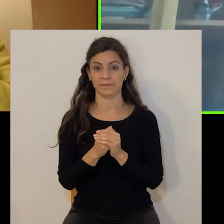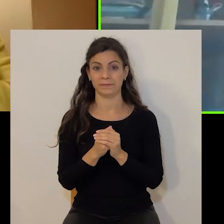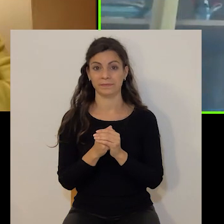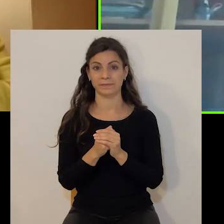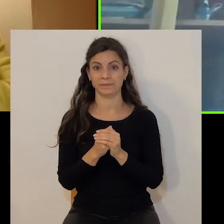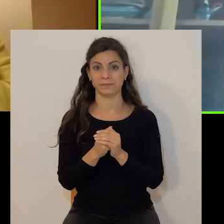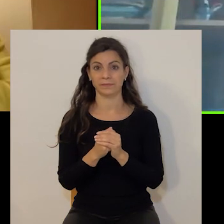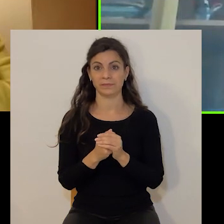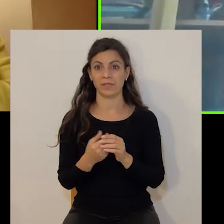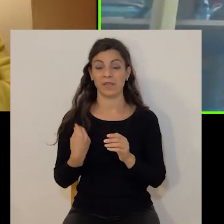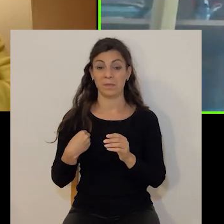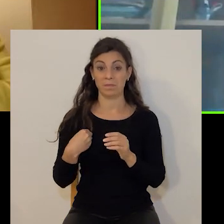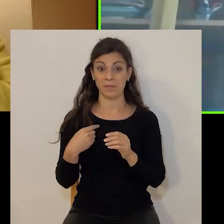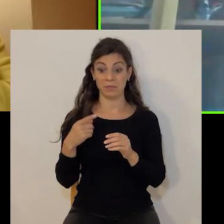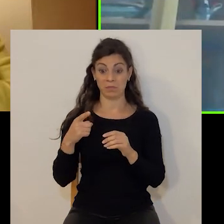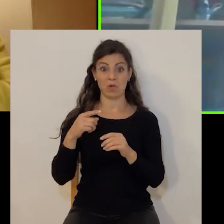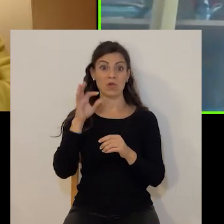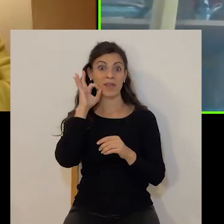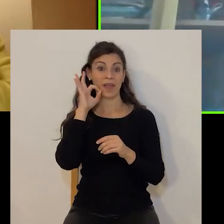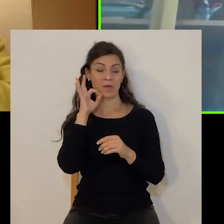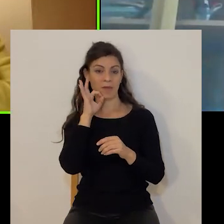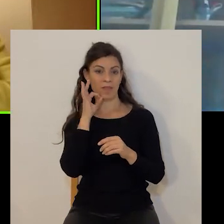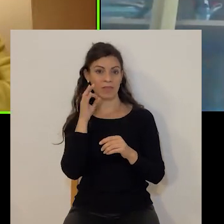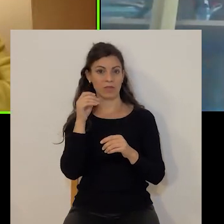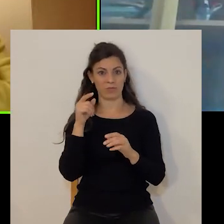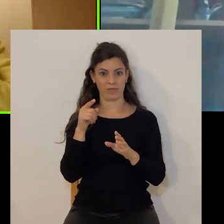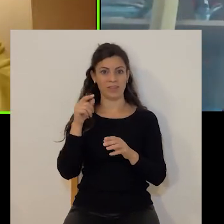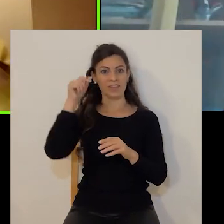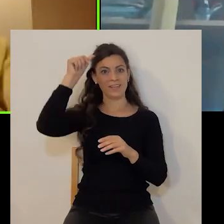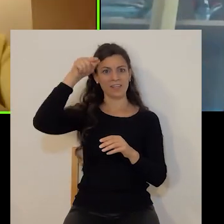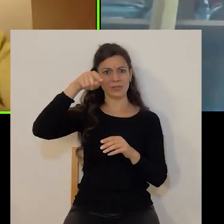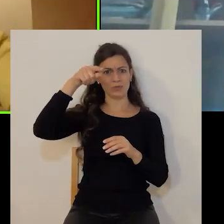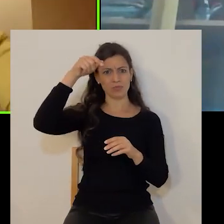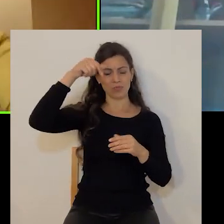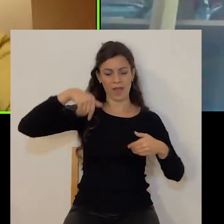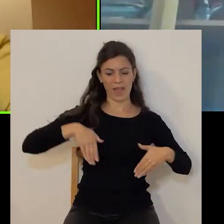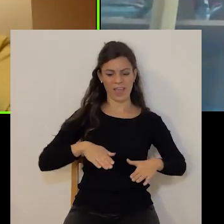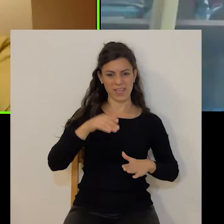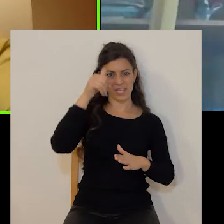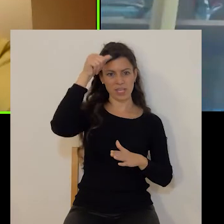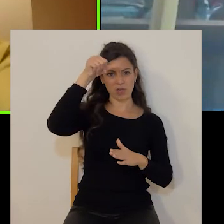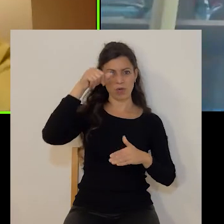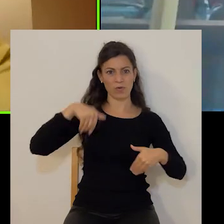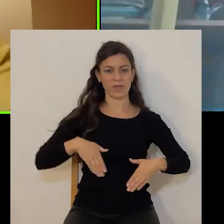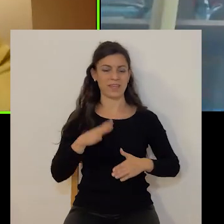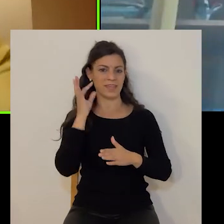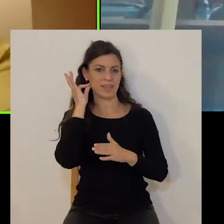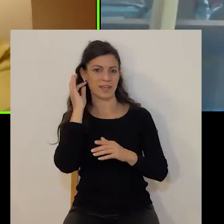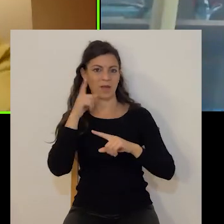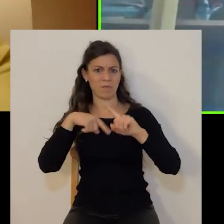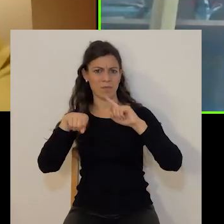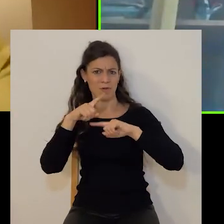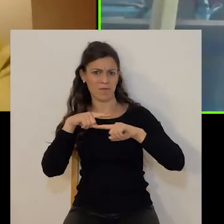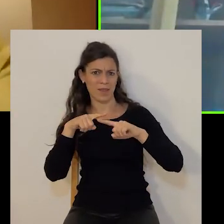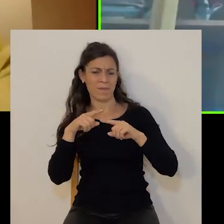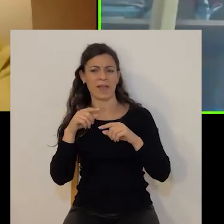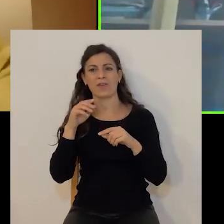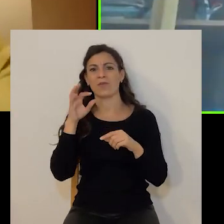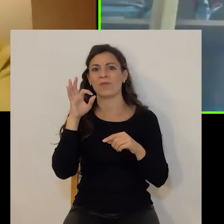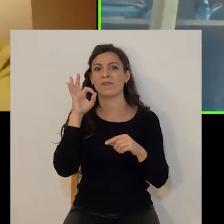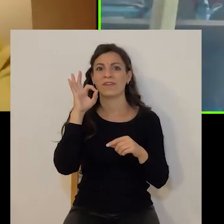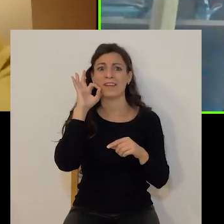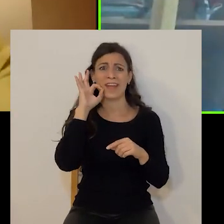precisamente a eso, a esos garbanzos. Explícale a tu hijo, a tu hija, un problema que tengas con garbanzos, no con